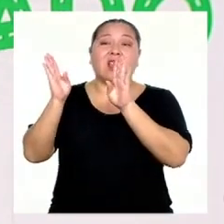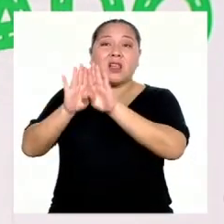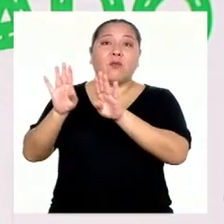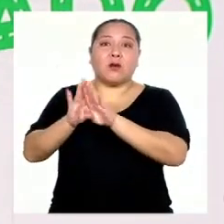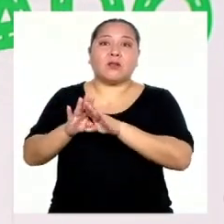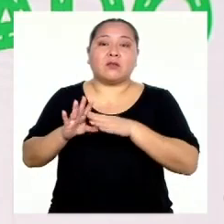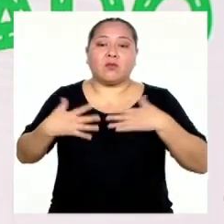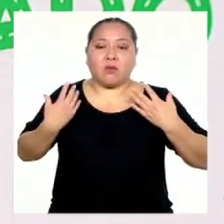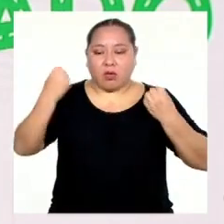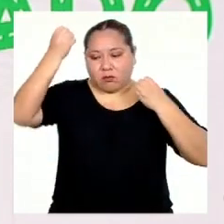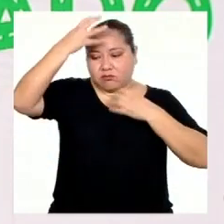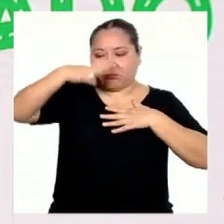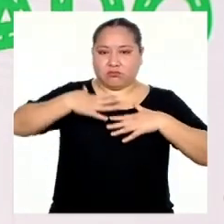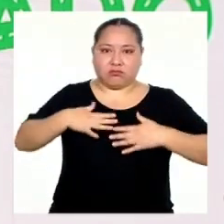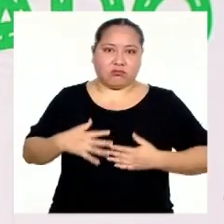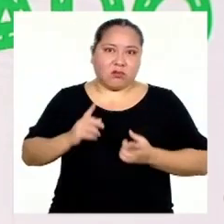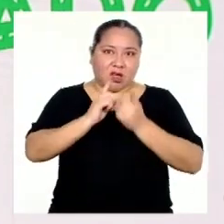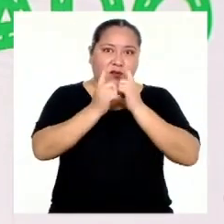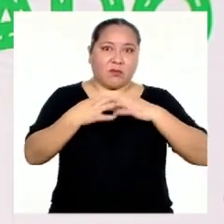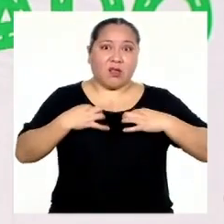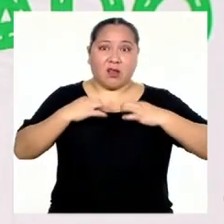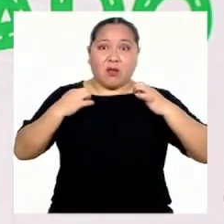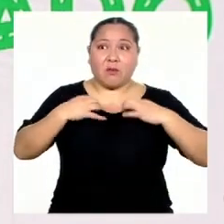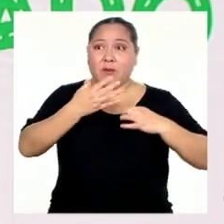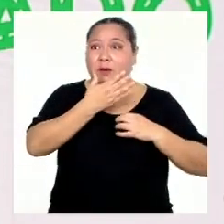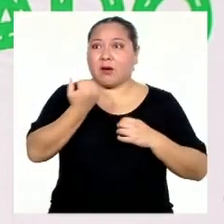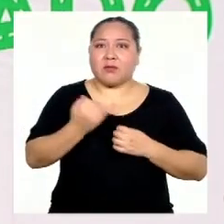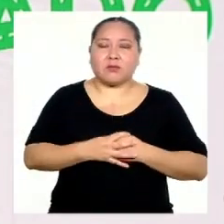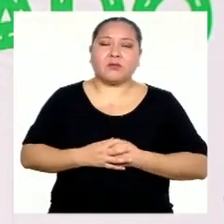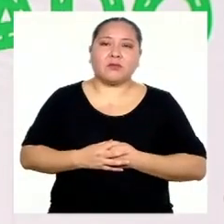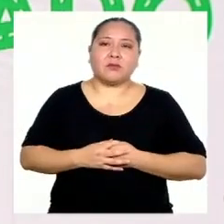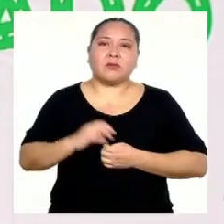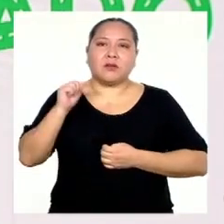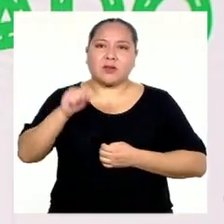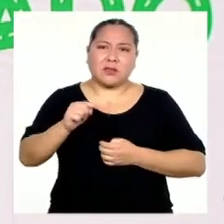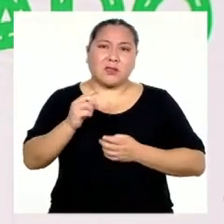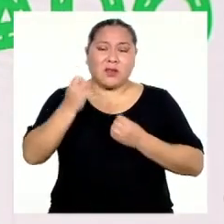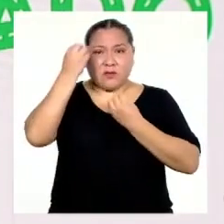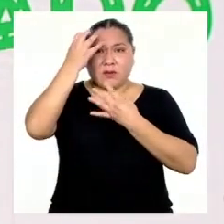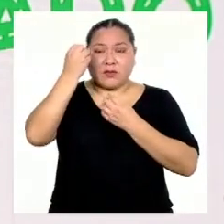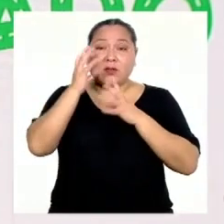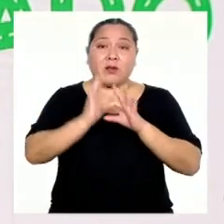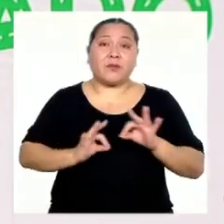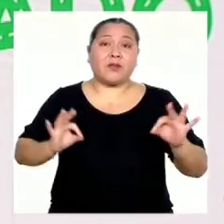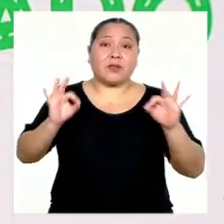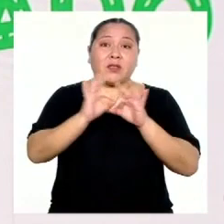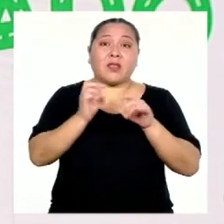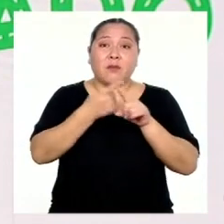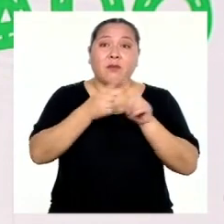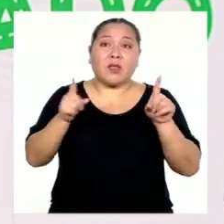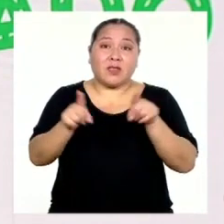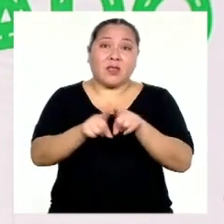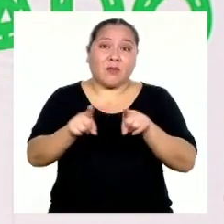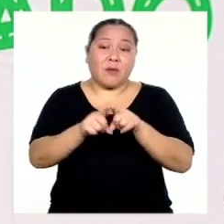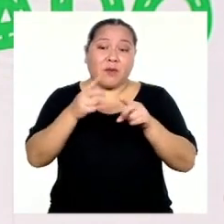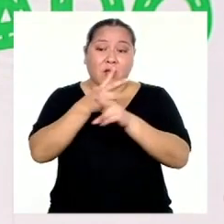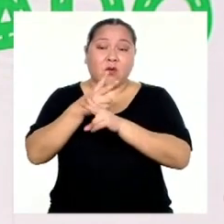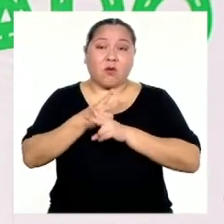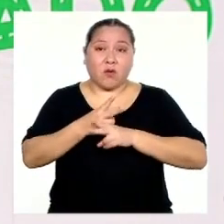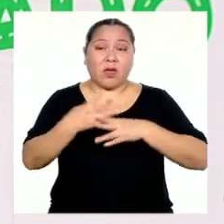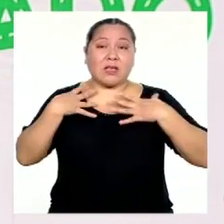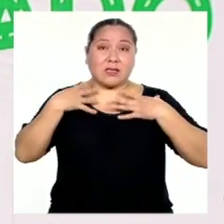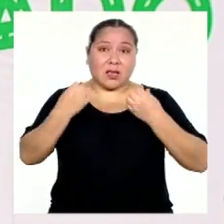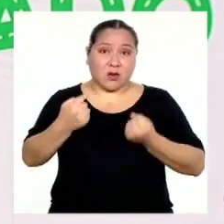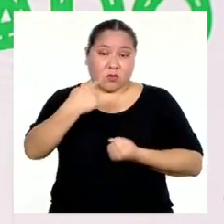ducharnos y cambiarnos de ropa, mejor. Y se trata de información valiosísima, pero tan importante como cuidar nuestra salud física